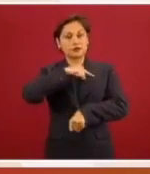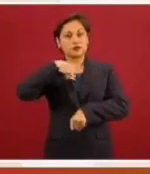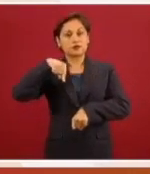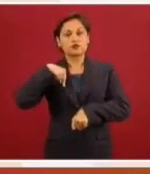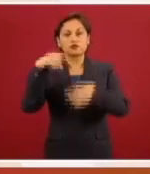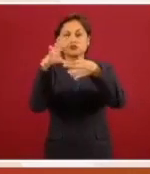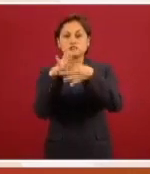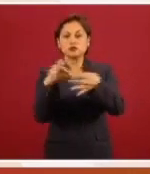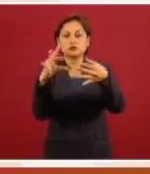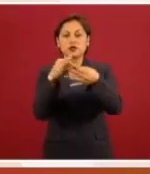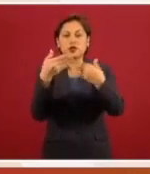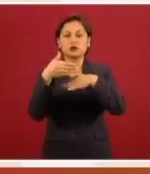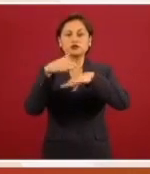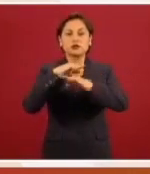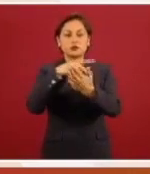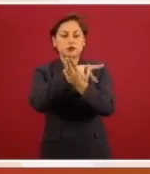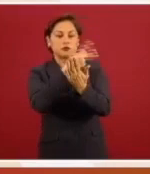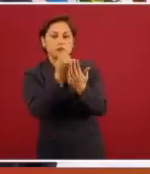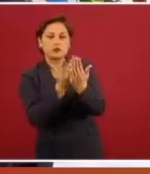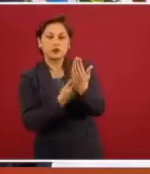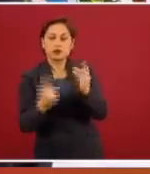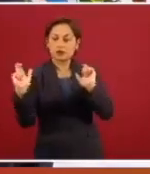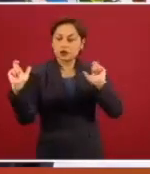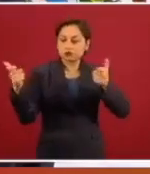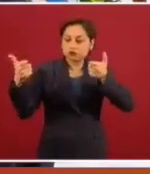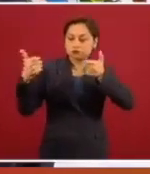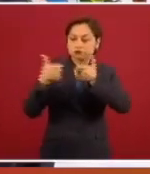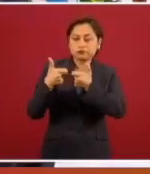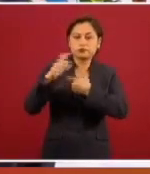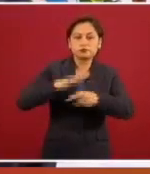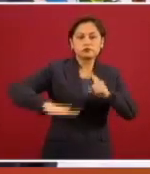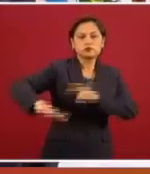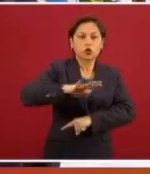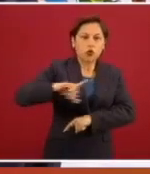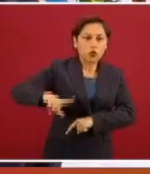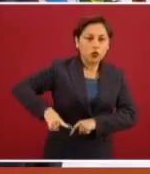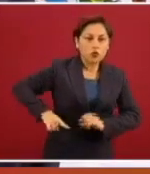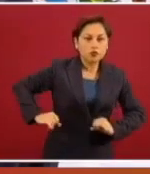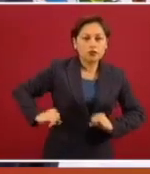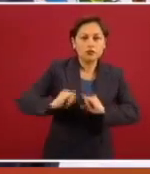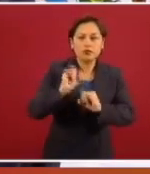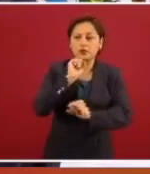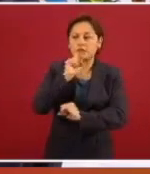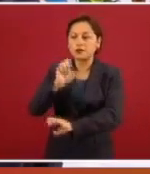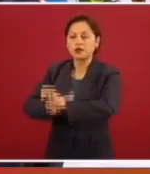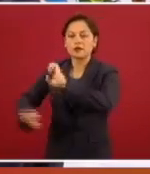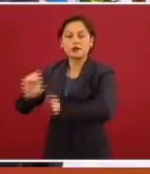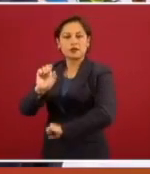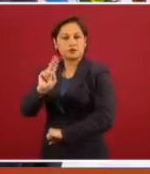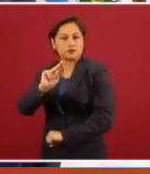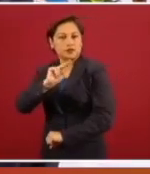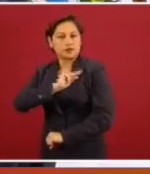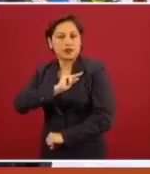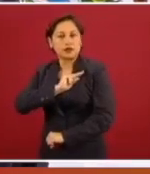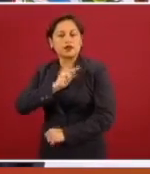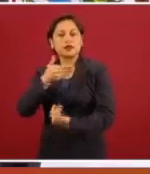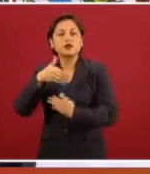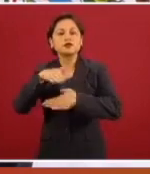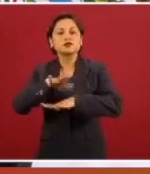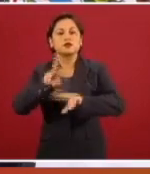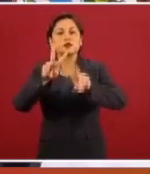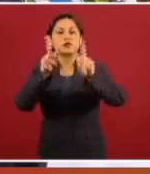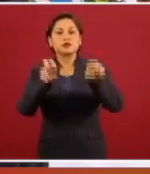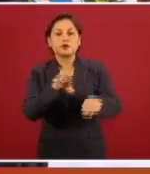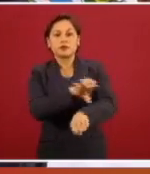inversión pública, privada y social para el sector energético con un